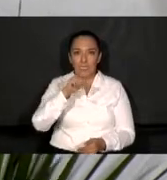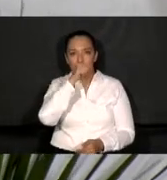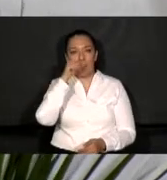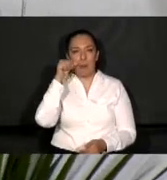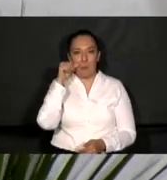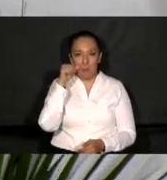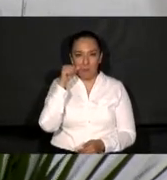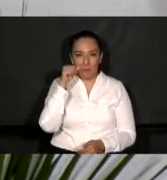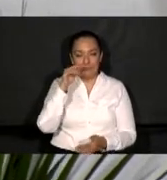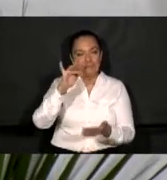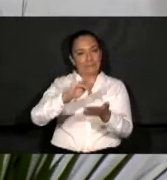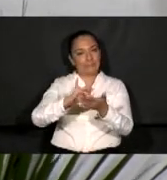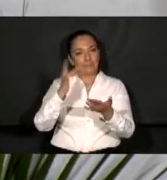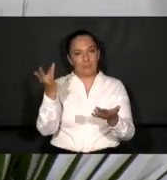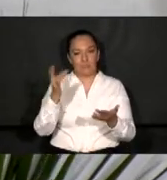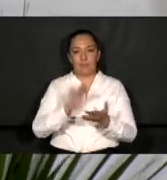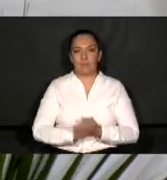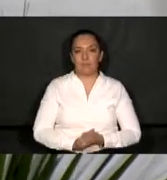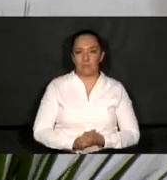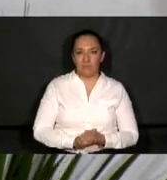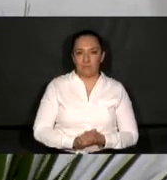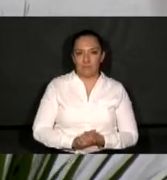Gracias.